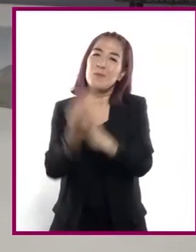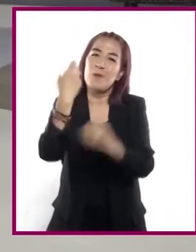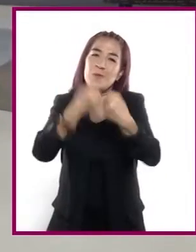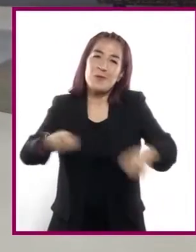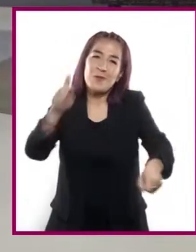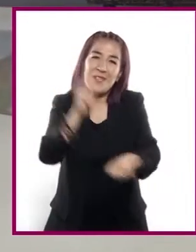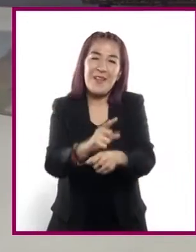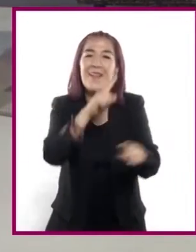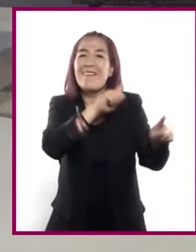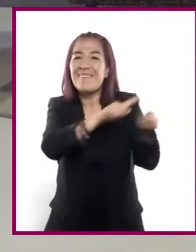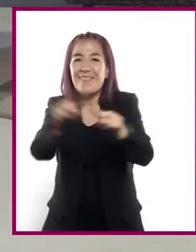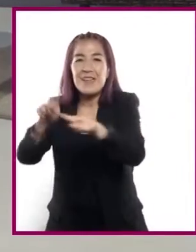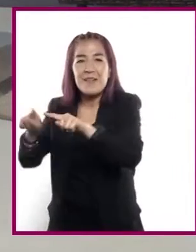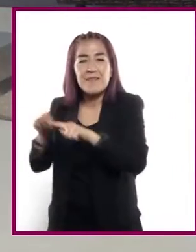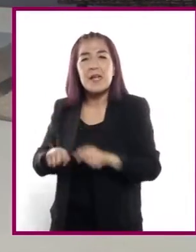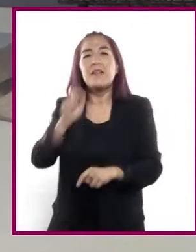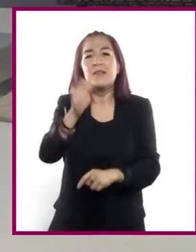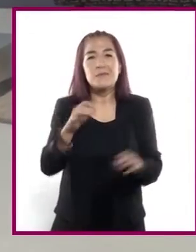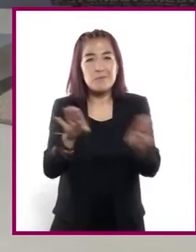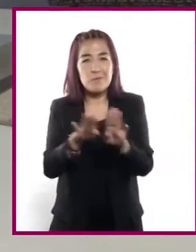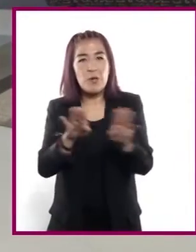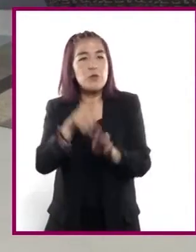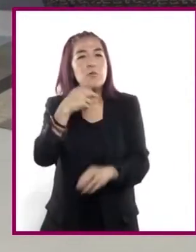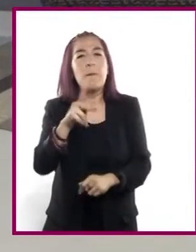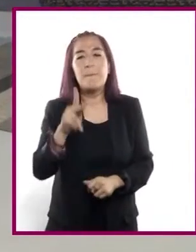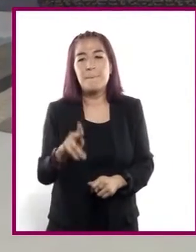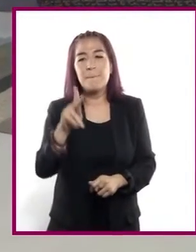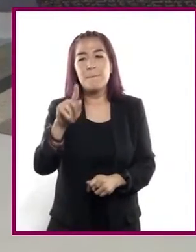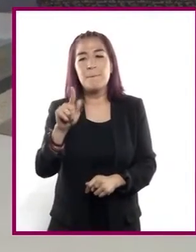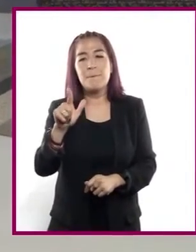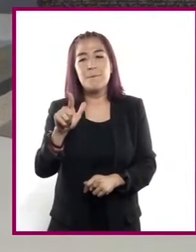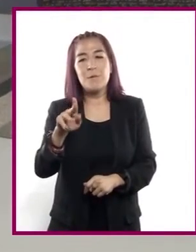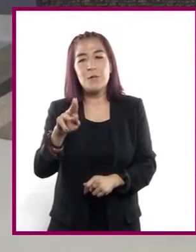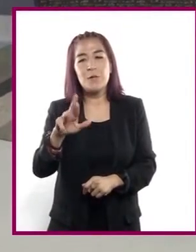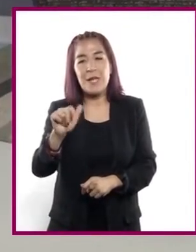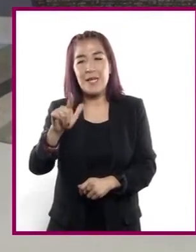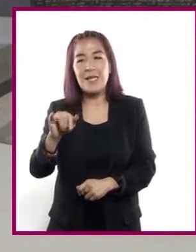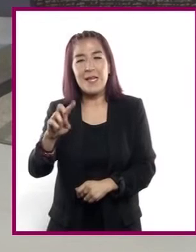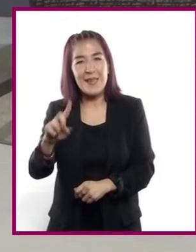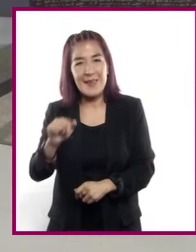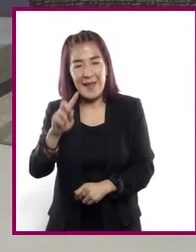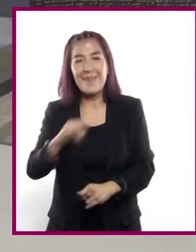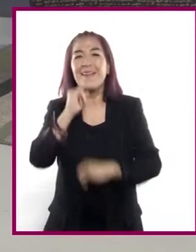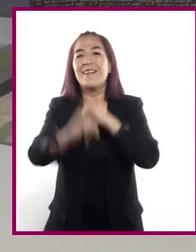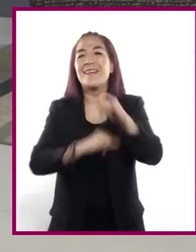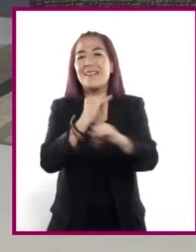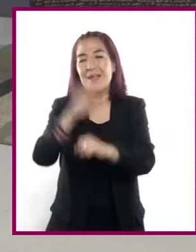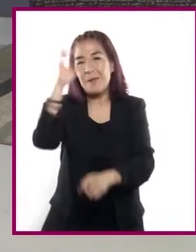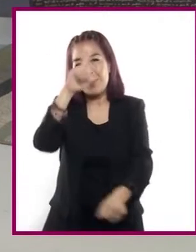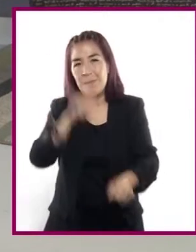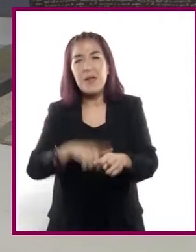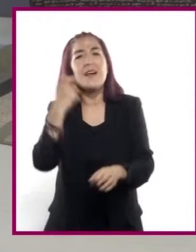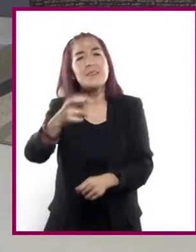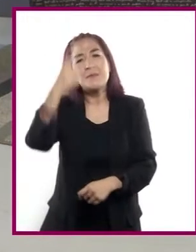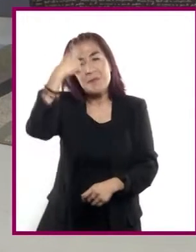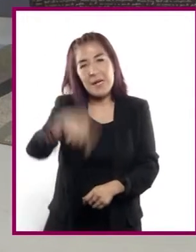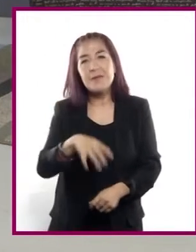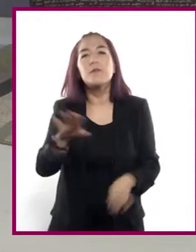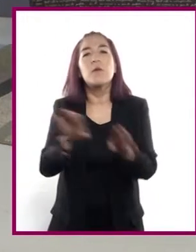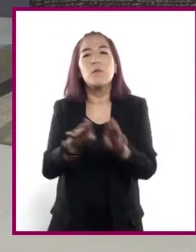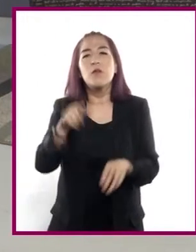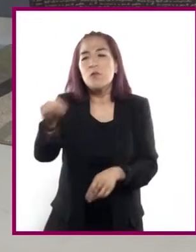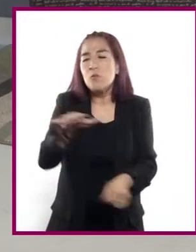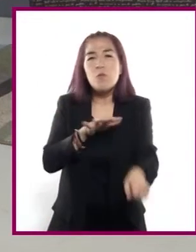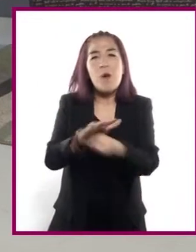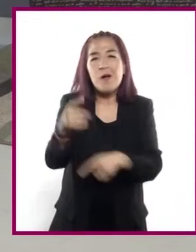sociedades diversas con una marcada pluralidad e interculturalidad, con la facultad de elegir a sus